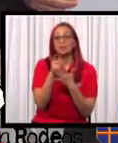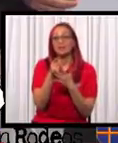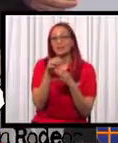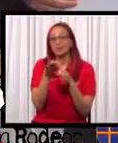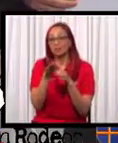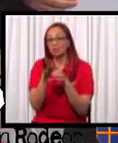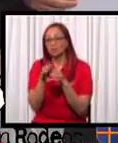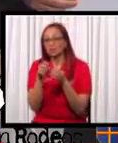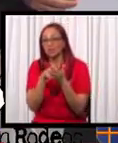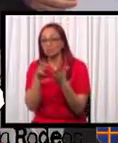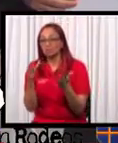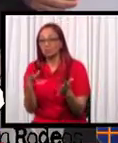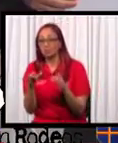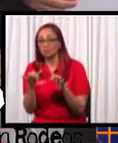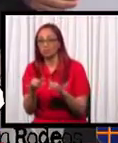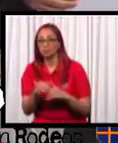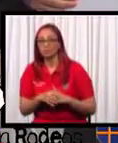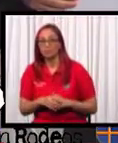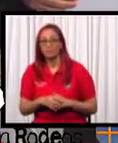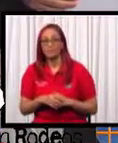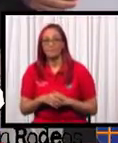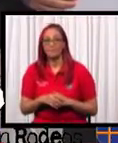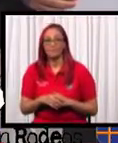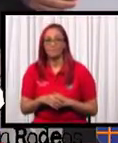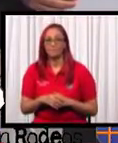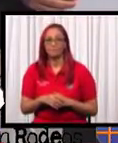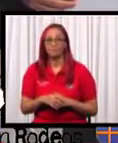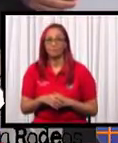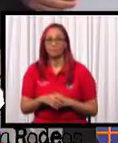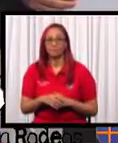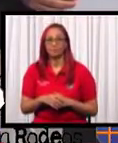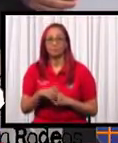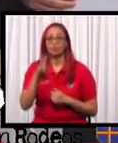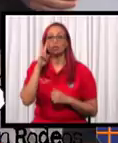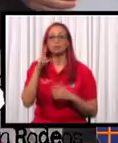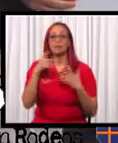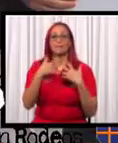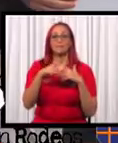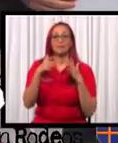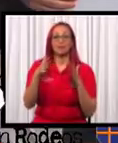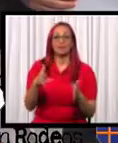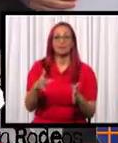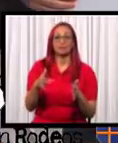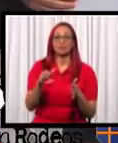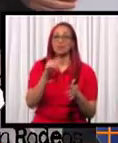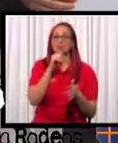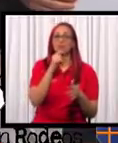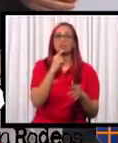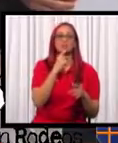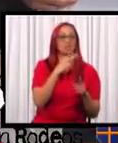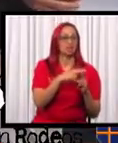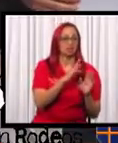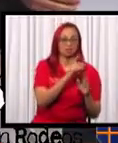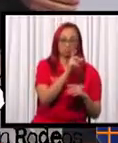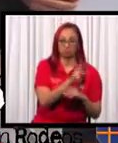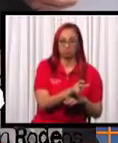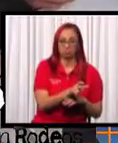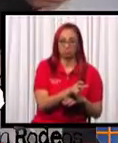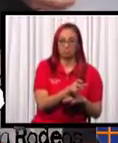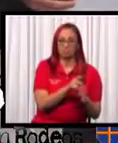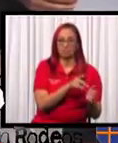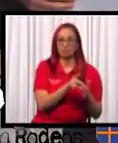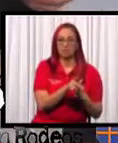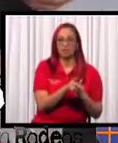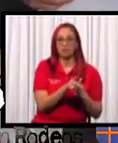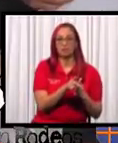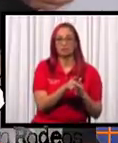los datos. Fue la BAF. Dos empresas, que no voy a decir quiénes son, porque no están pagando patrocinio, yo también